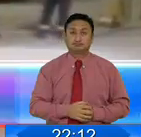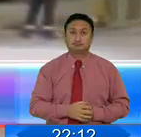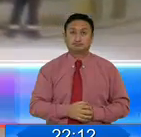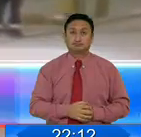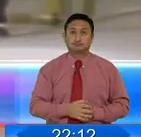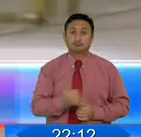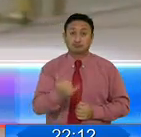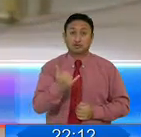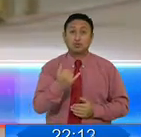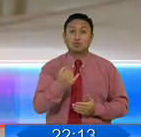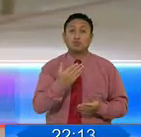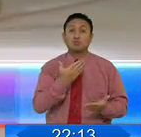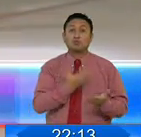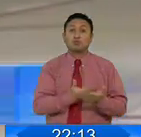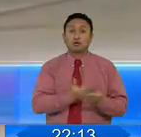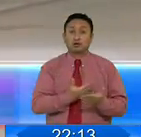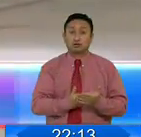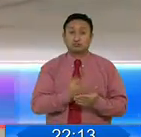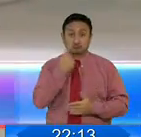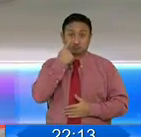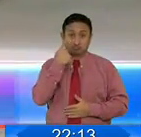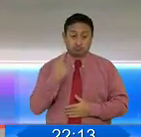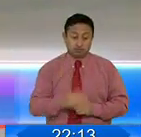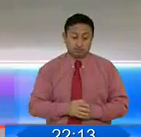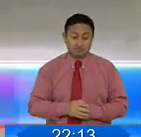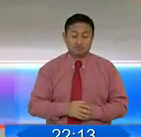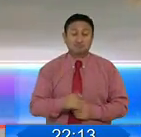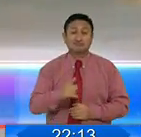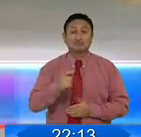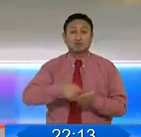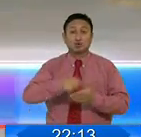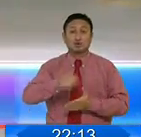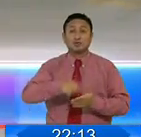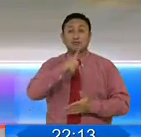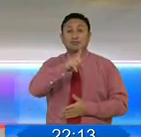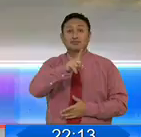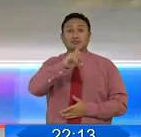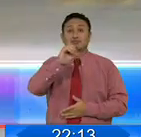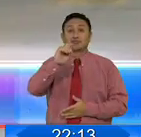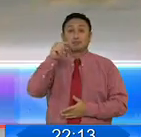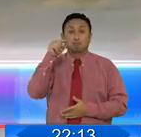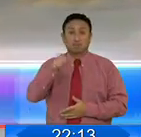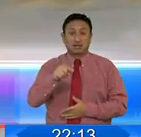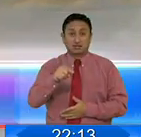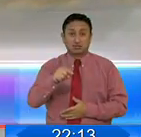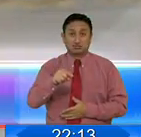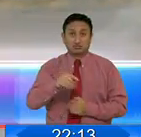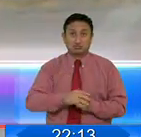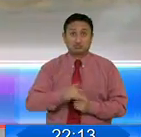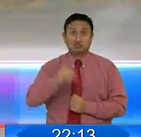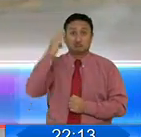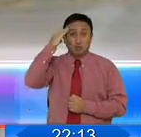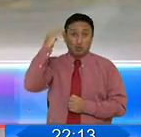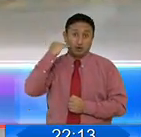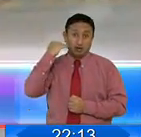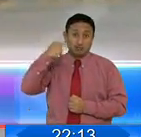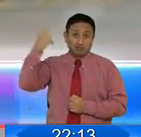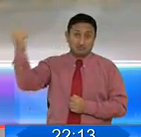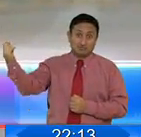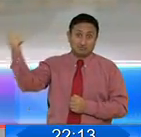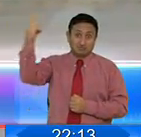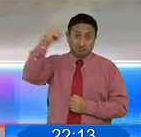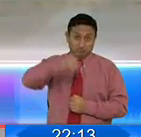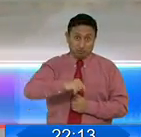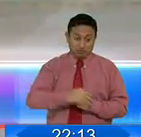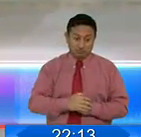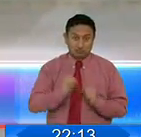llegan el día de hoy son parte del primer contrato de 100.000 pruebas PCR venidas desde Corea. Justamente garantizamos esta